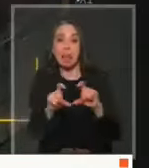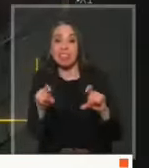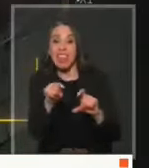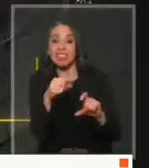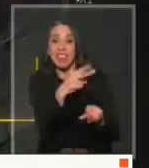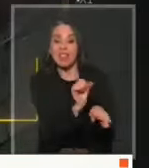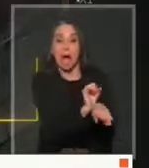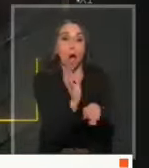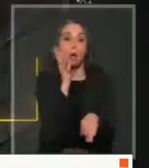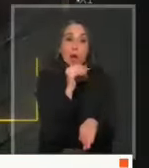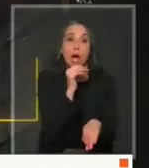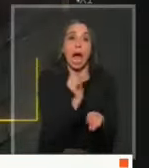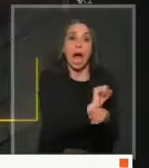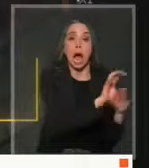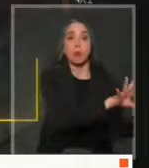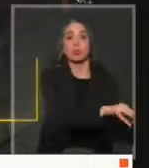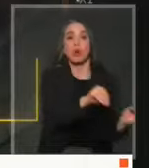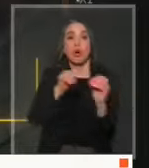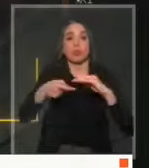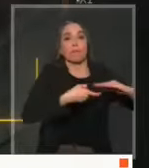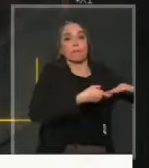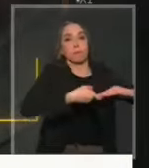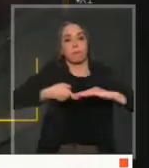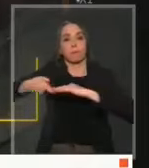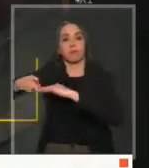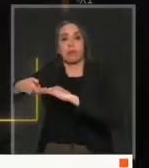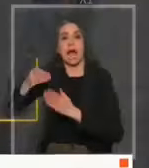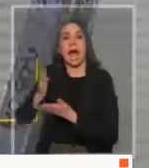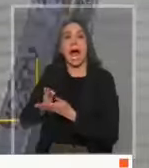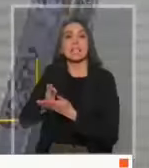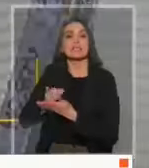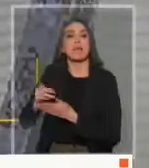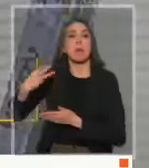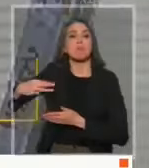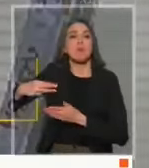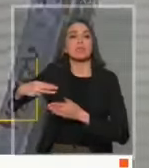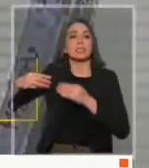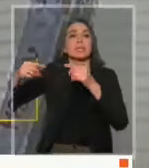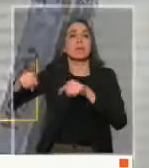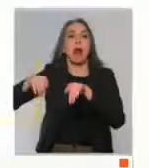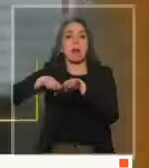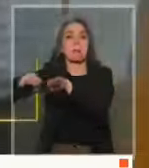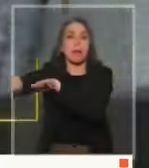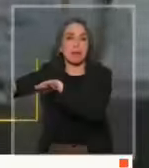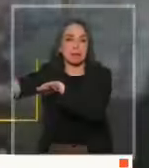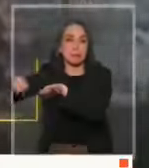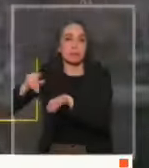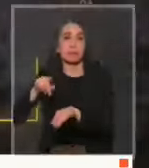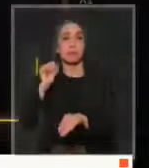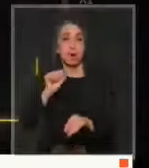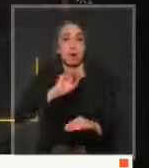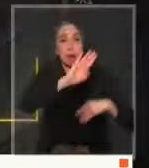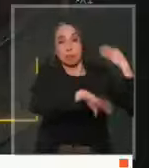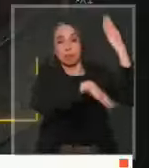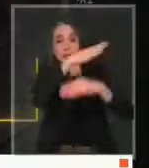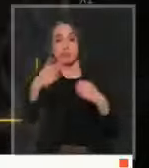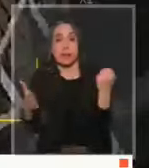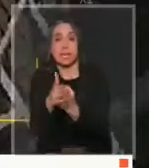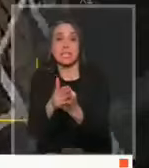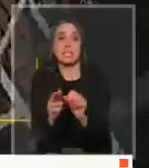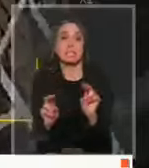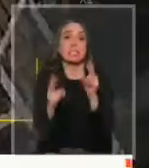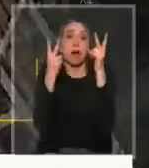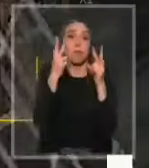vehículo terminó en los corrales municipales tras protagonizar un accidente que pudo haber terminado en algo mucho, pero mucho peor.